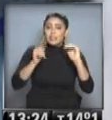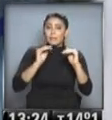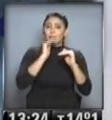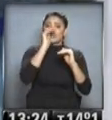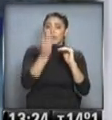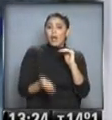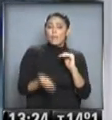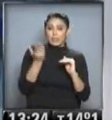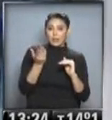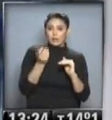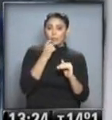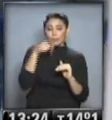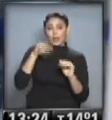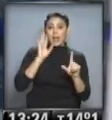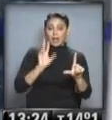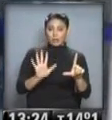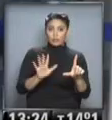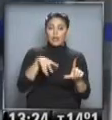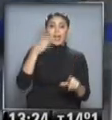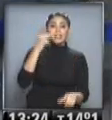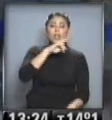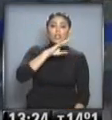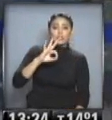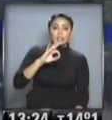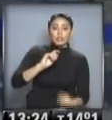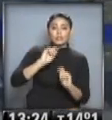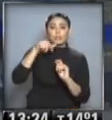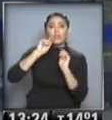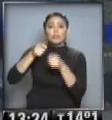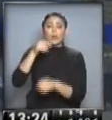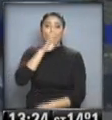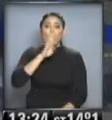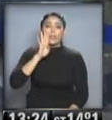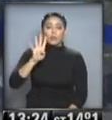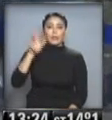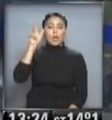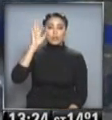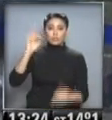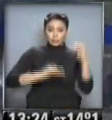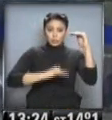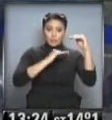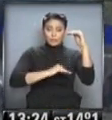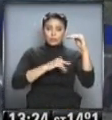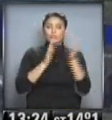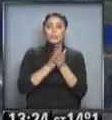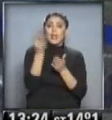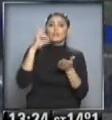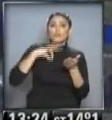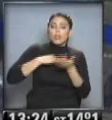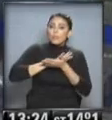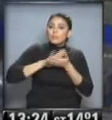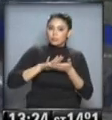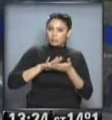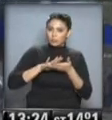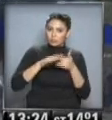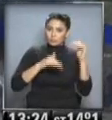montos como sucedió en este caso de 200 a 4,800 los que están en este Rango de sueldo bruto Ale sueldo